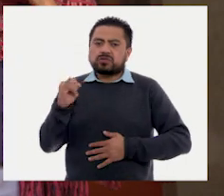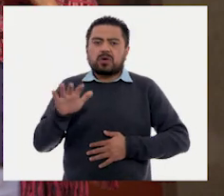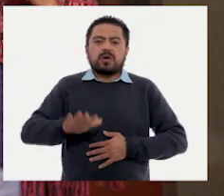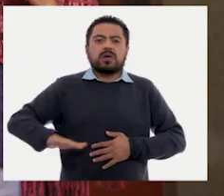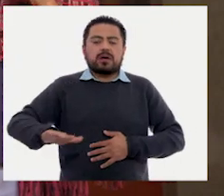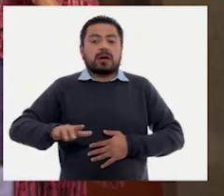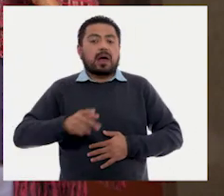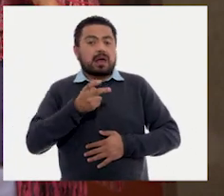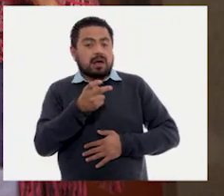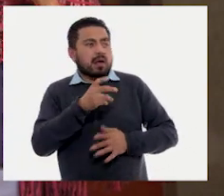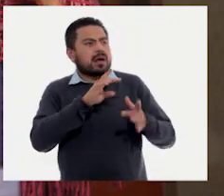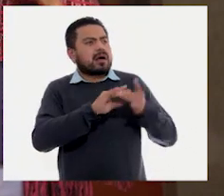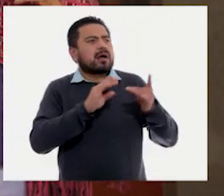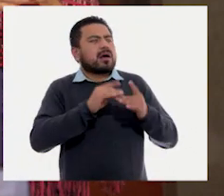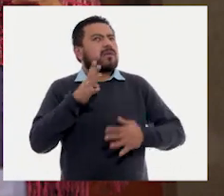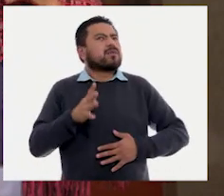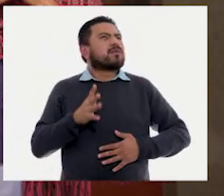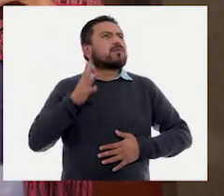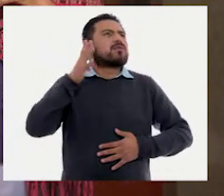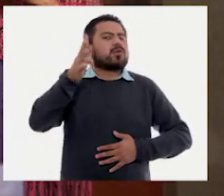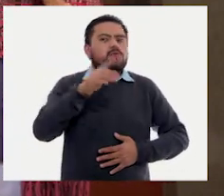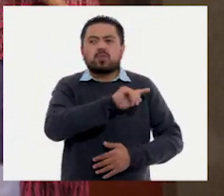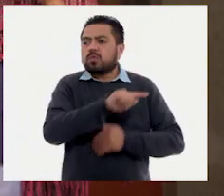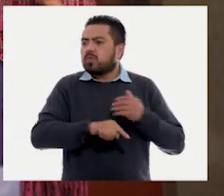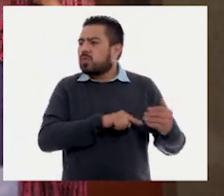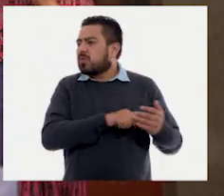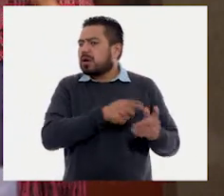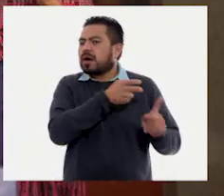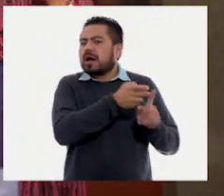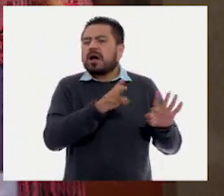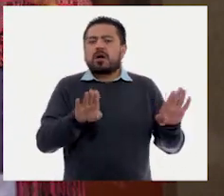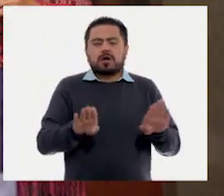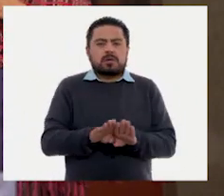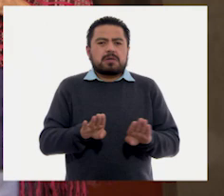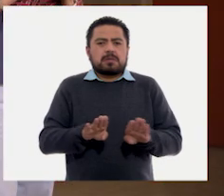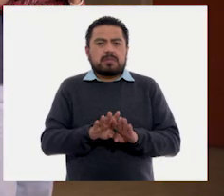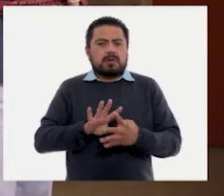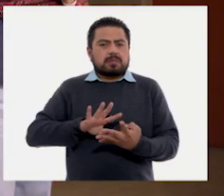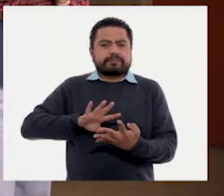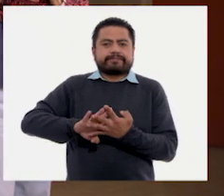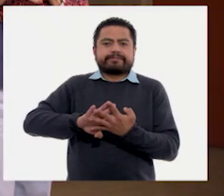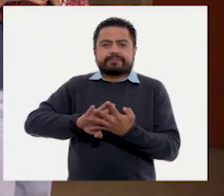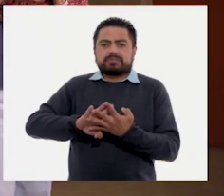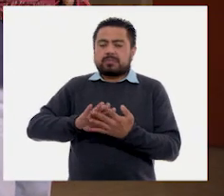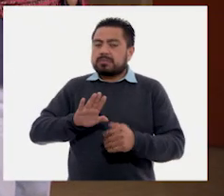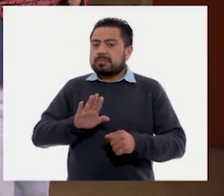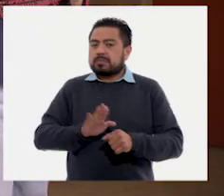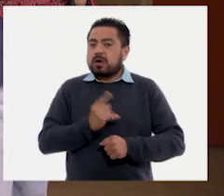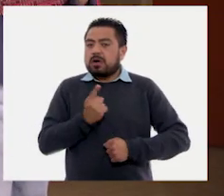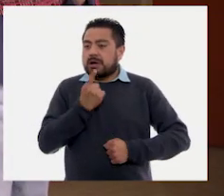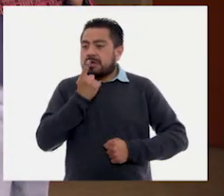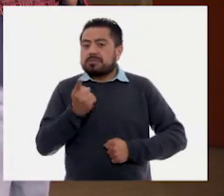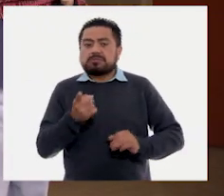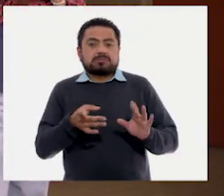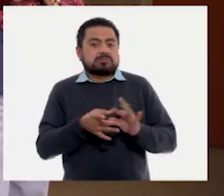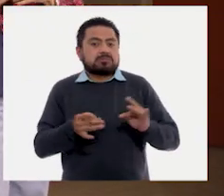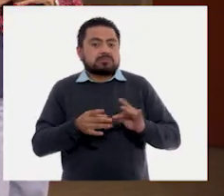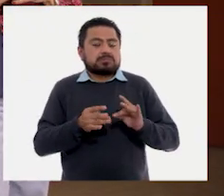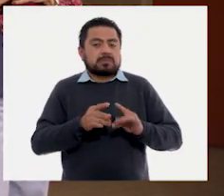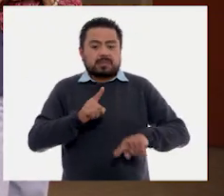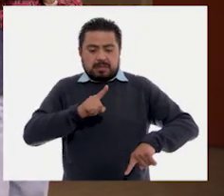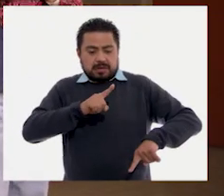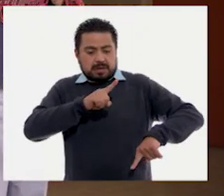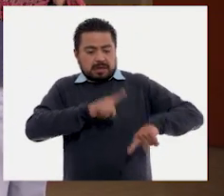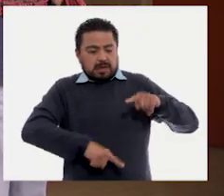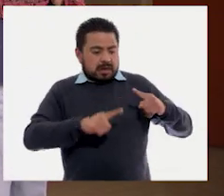ya señalando el futuro de ese lugar como una prisión? Porque resulta que cuando le quitan los bienes